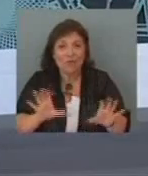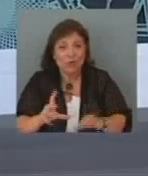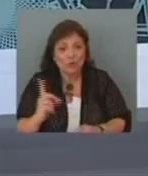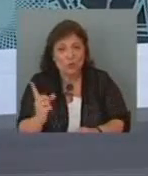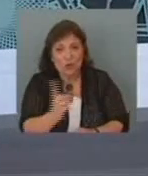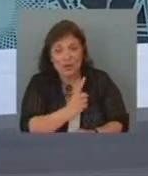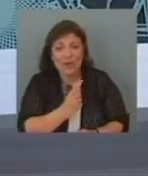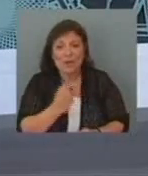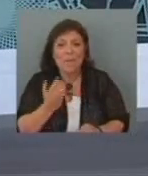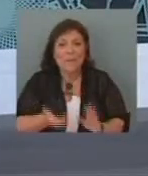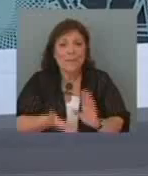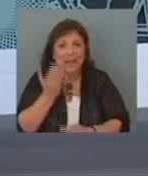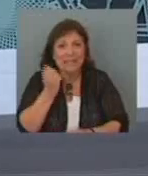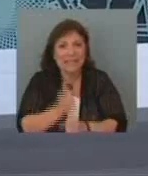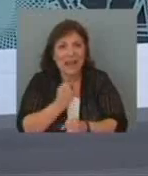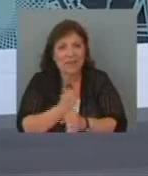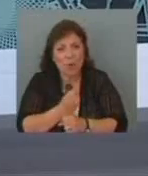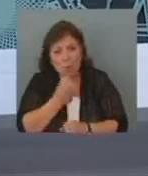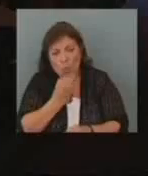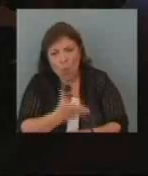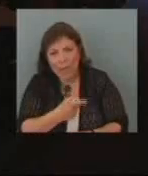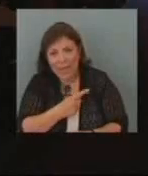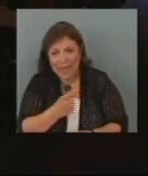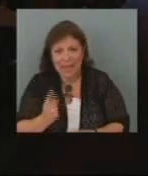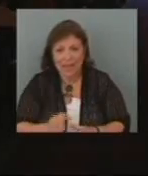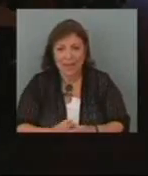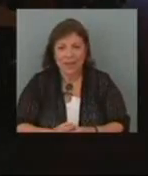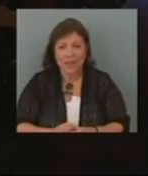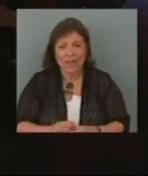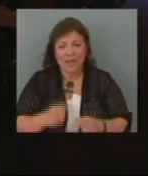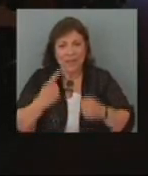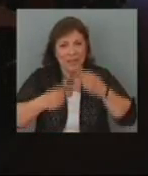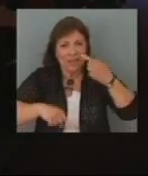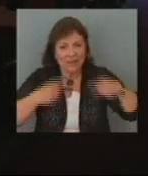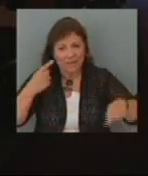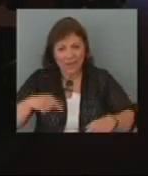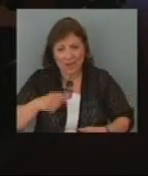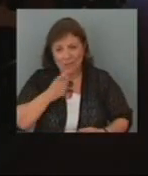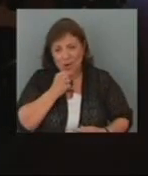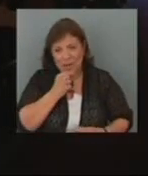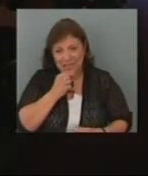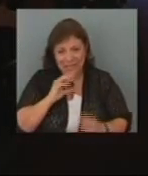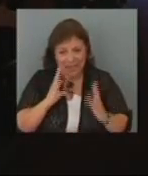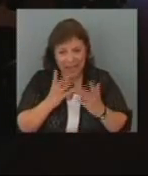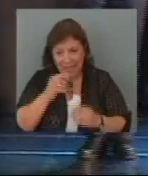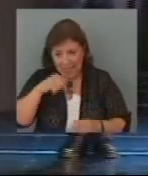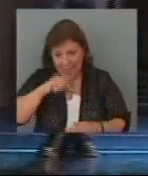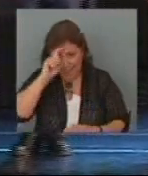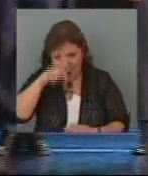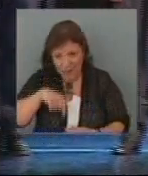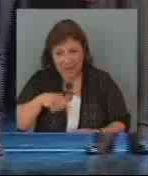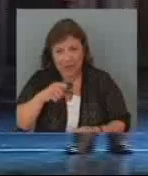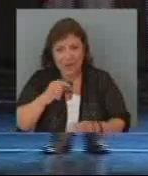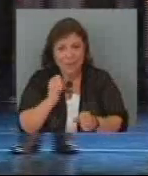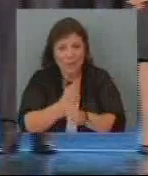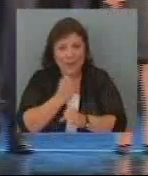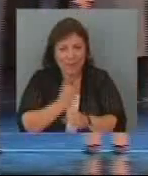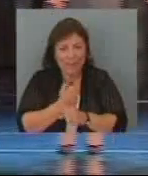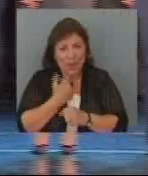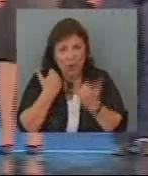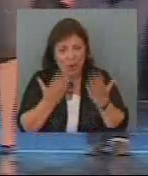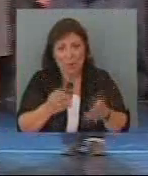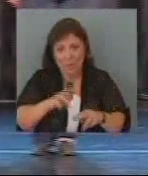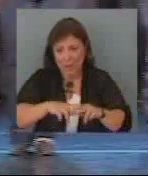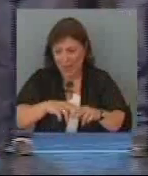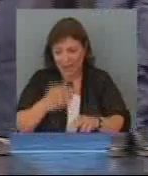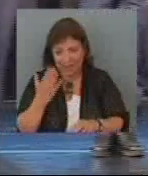que se destacaron en su trabajo. Distintos oficiales y divisiones de la Policía de Montevideo fueron premiados este martes por